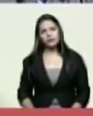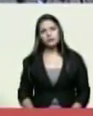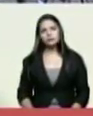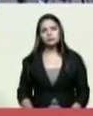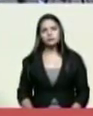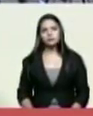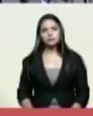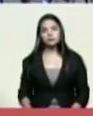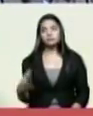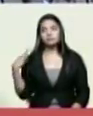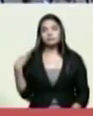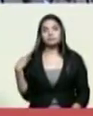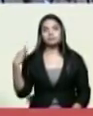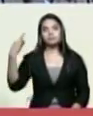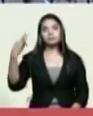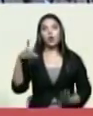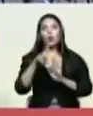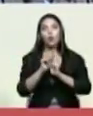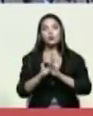Ser electo constituyente